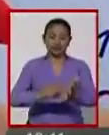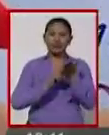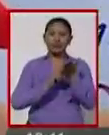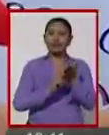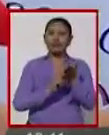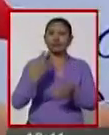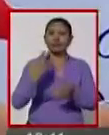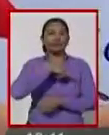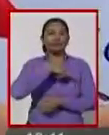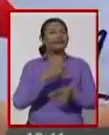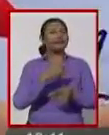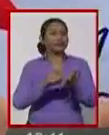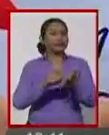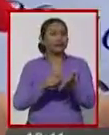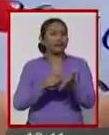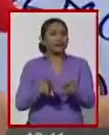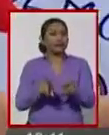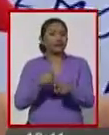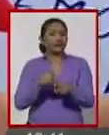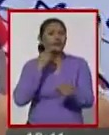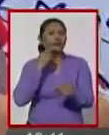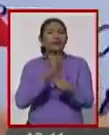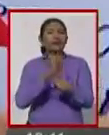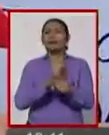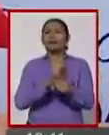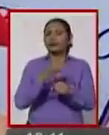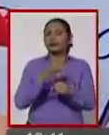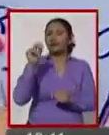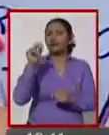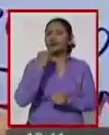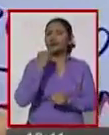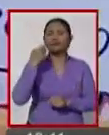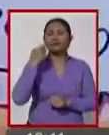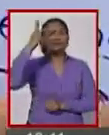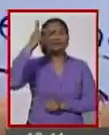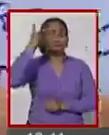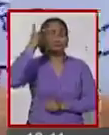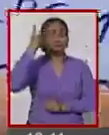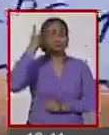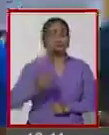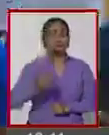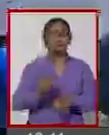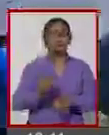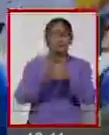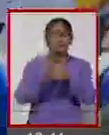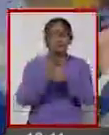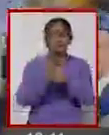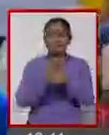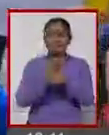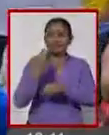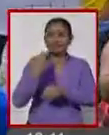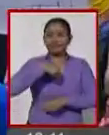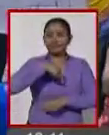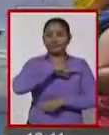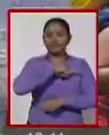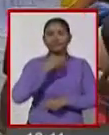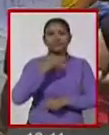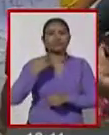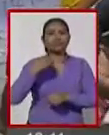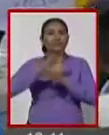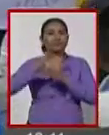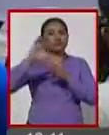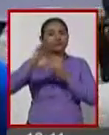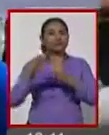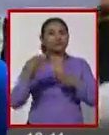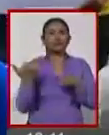pues nosotros también les exigimos lo que prometen, porque no, esto no es una política, sino que es un trabajo que nosotros cumplimos.